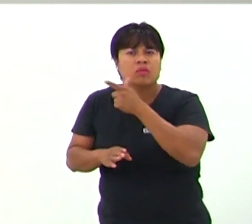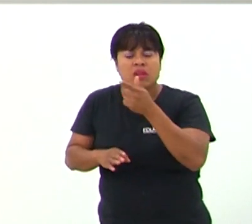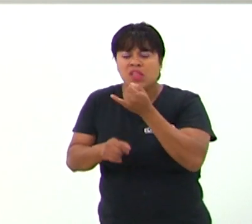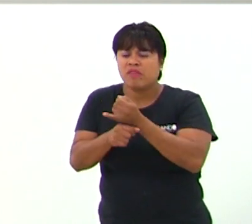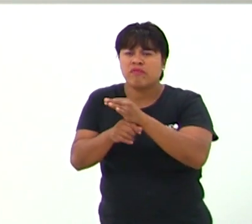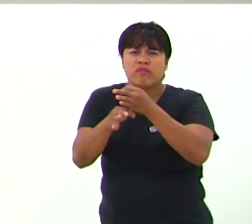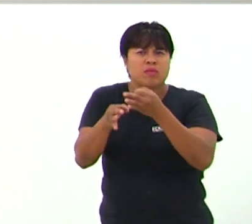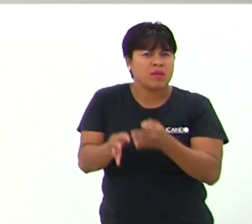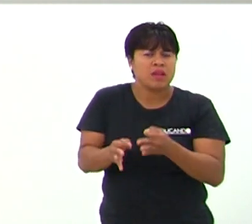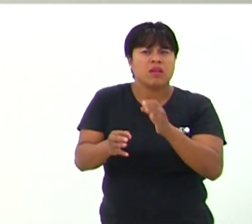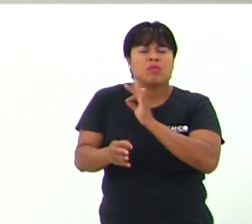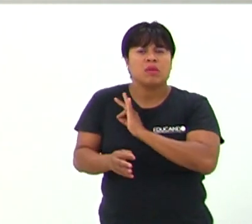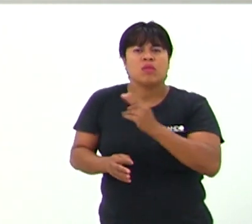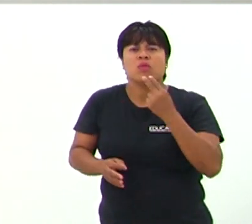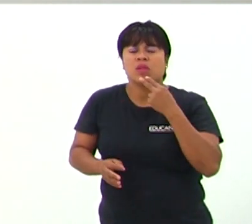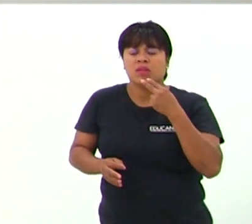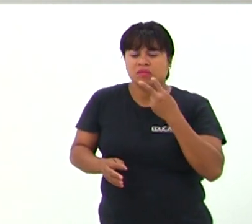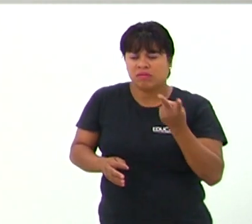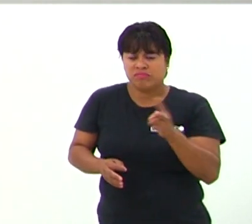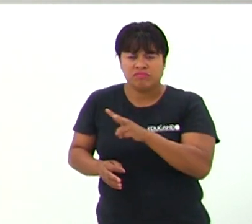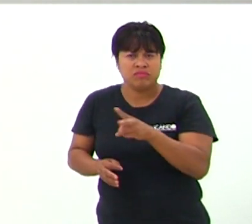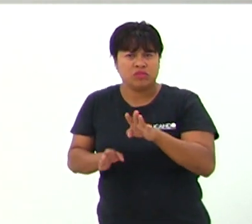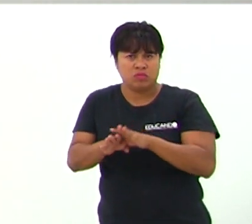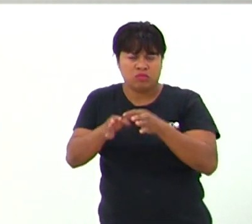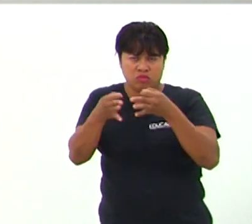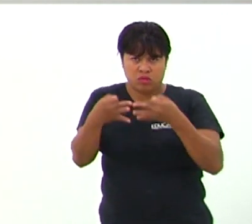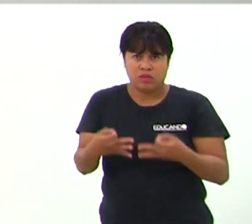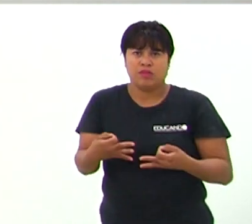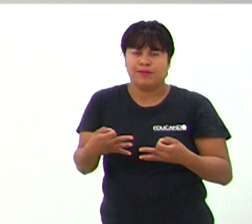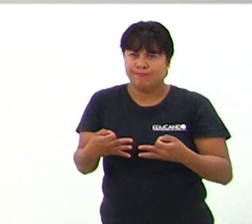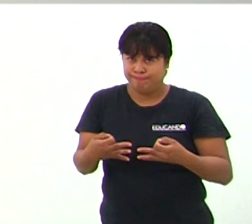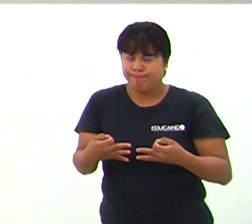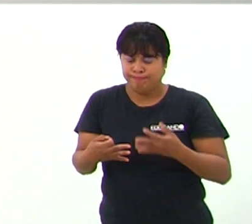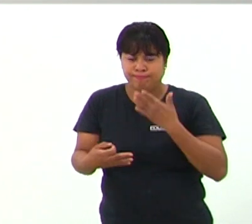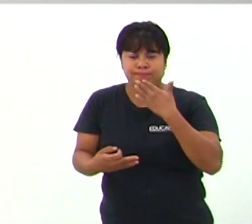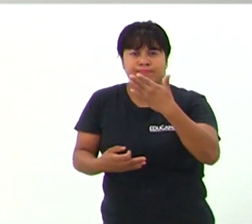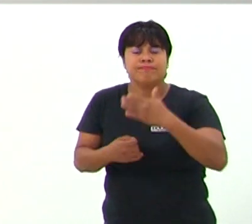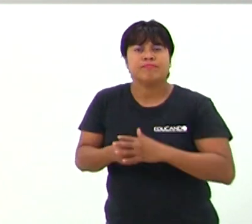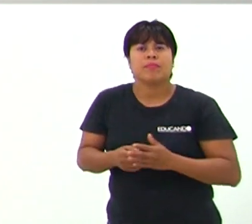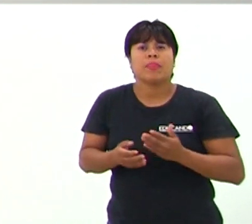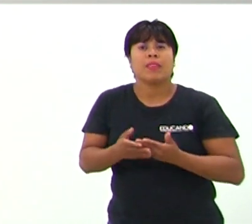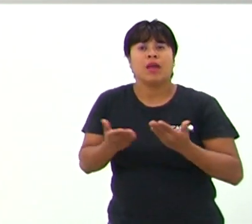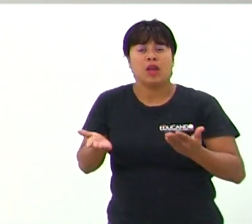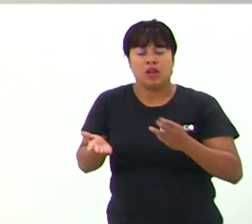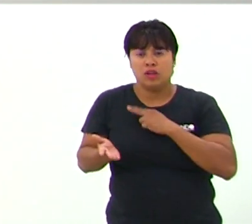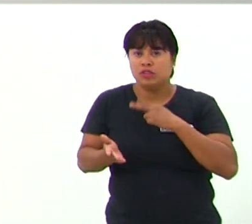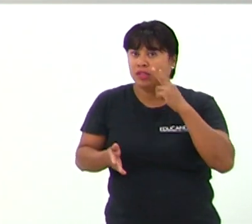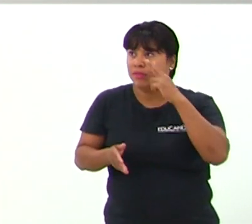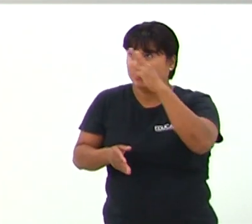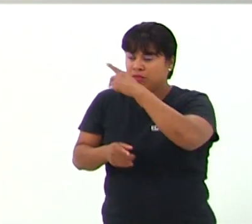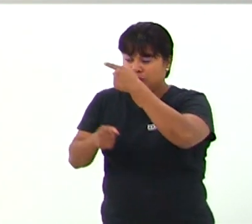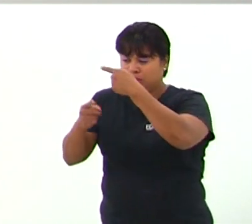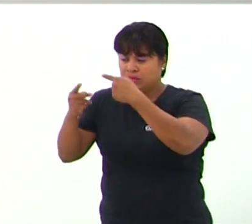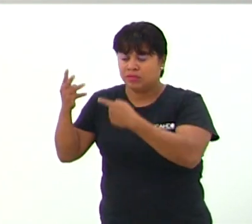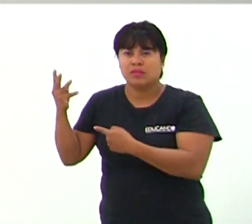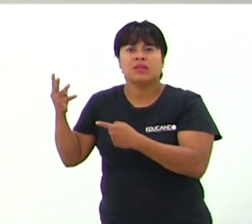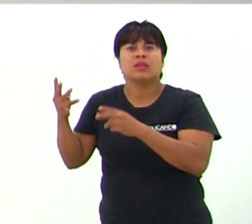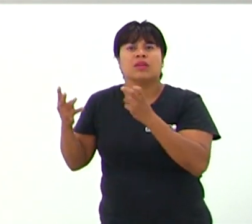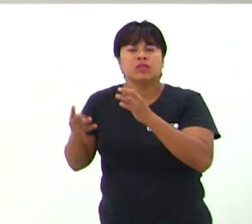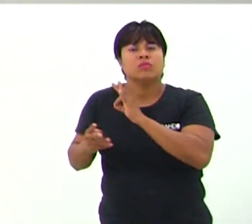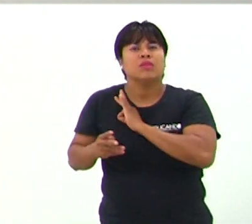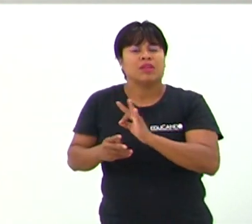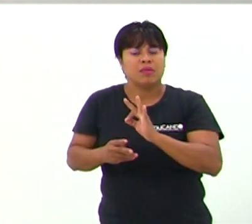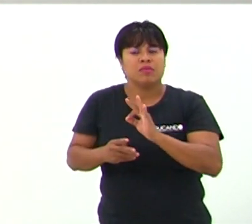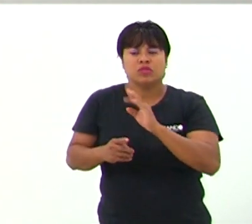informal que te va a permitir utilizarlo de forma coloquial. ¿Bien? Ahora, ya reconocimos algunas frases que nos van a